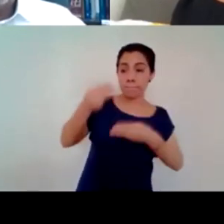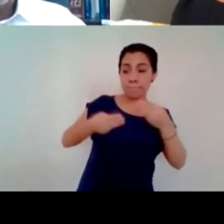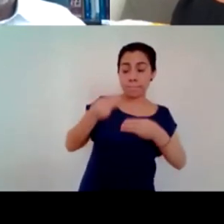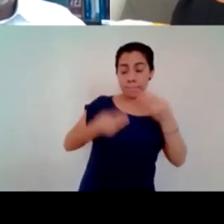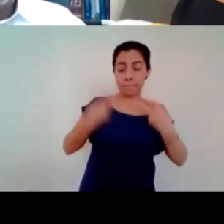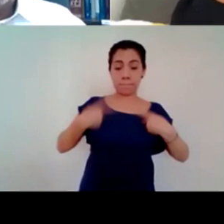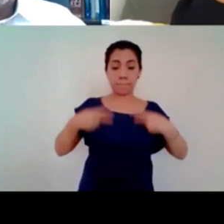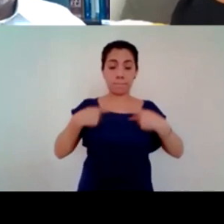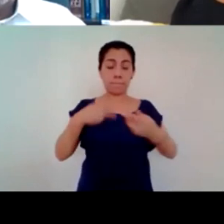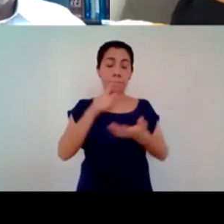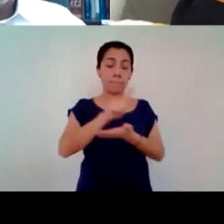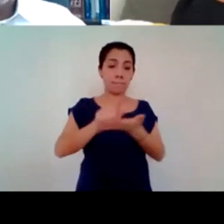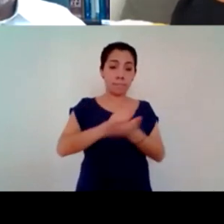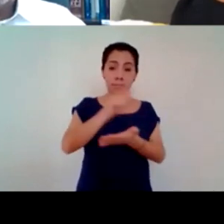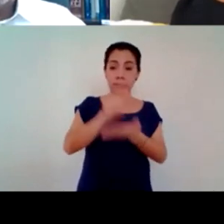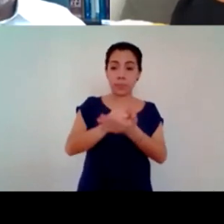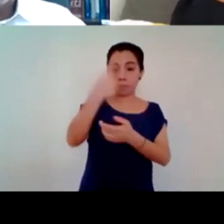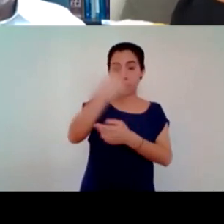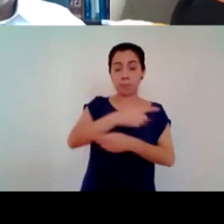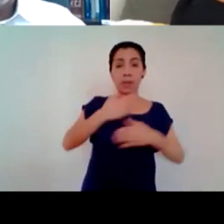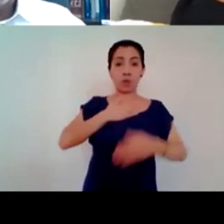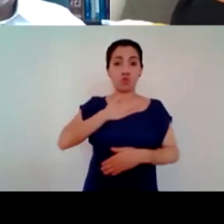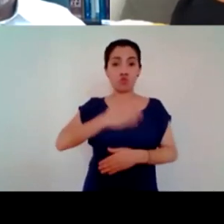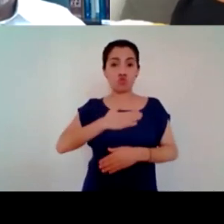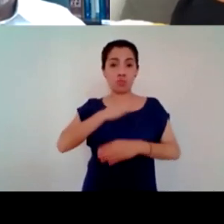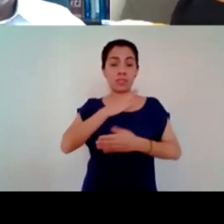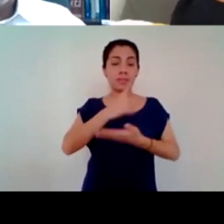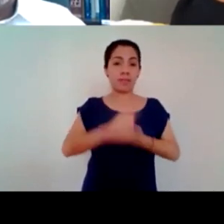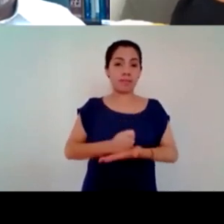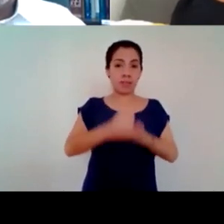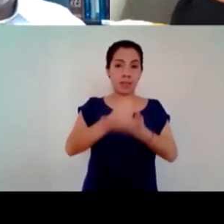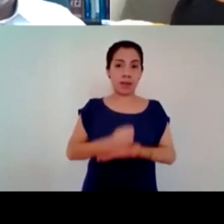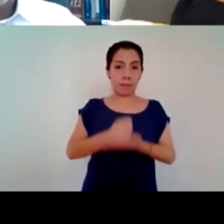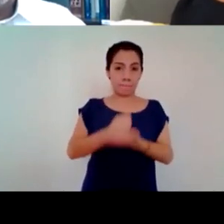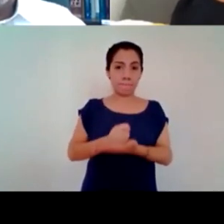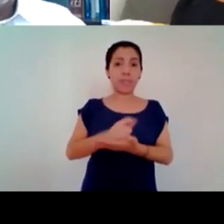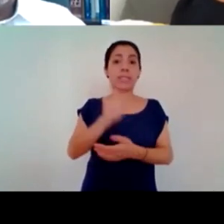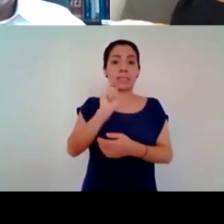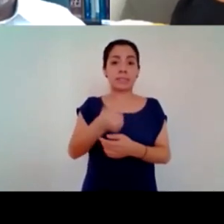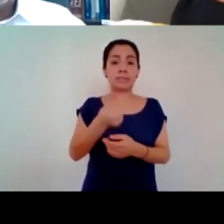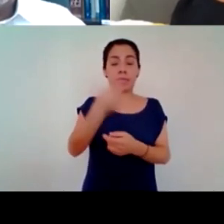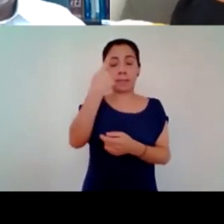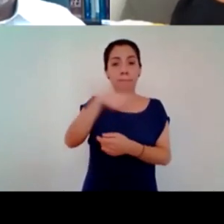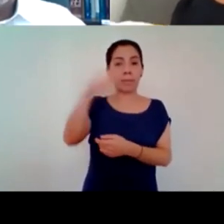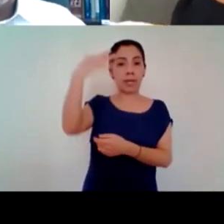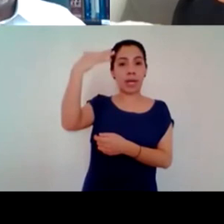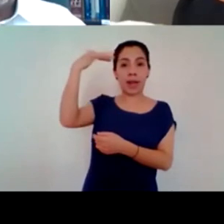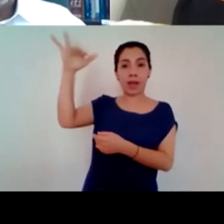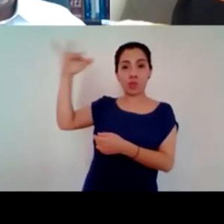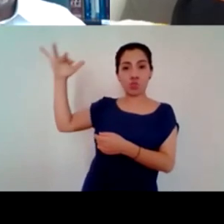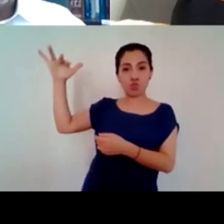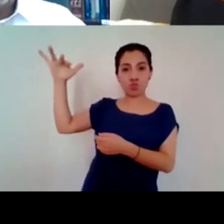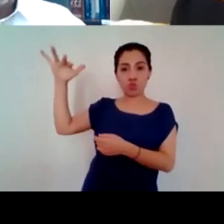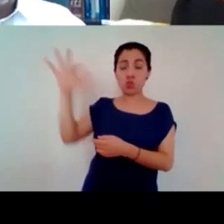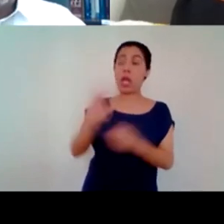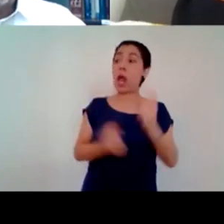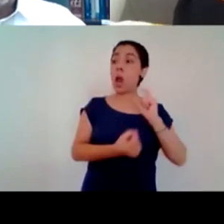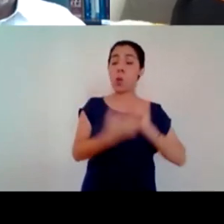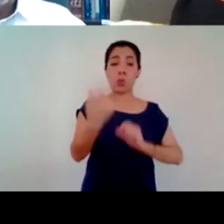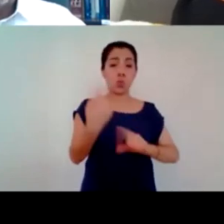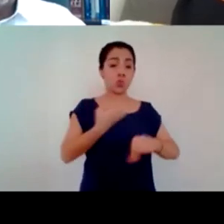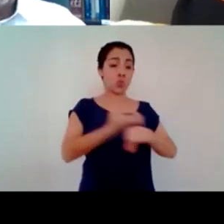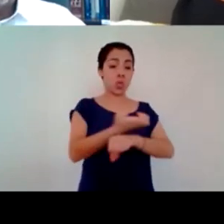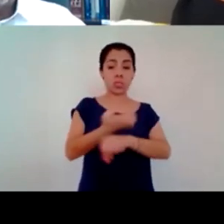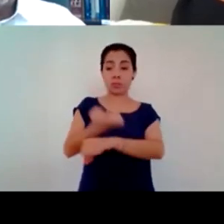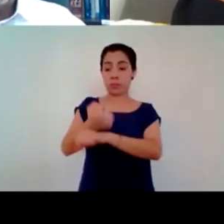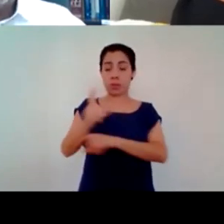llamamos la justicia terapéutica, que es como llamamos a esta materia aplicada en adultos, tenemos una serie de estados en la República